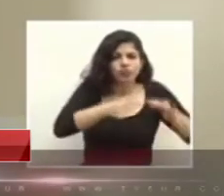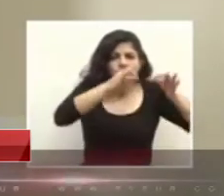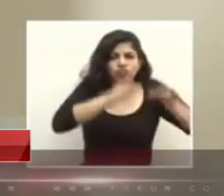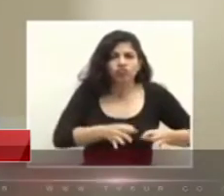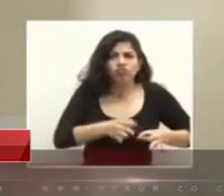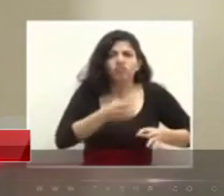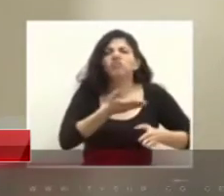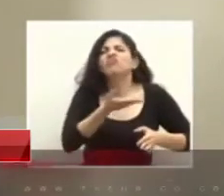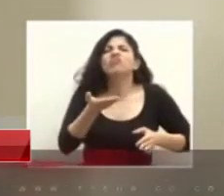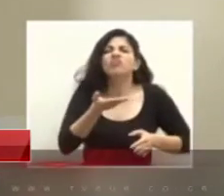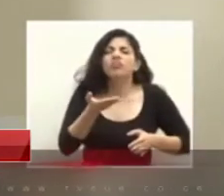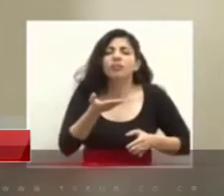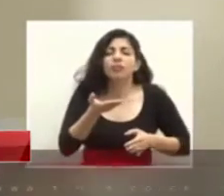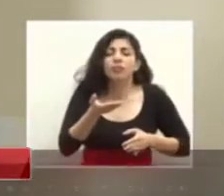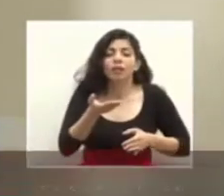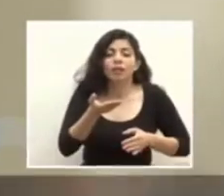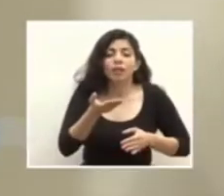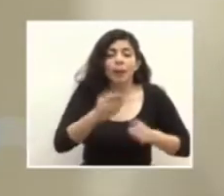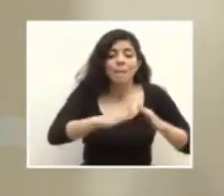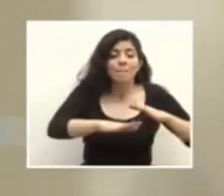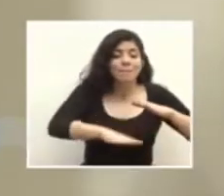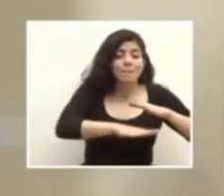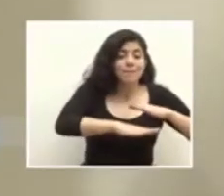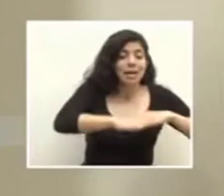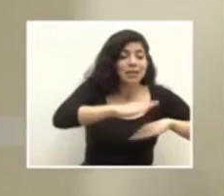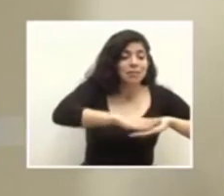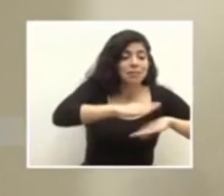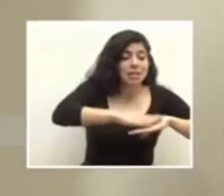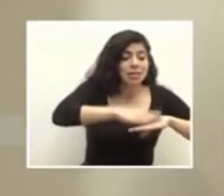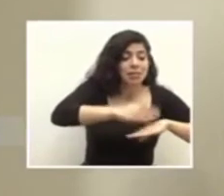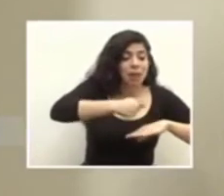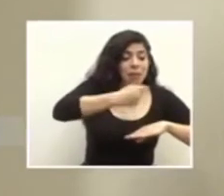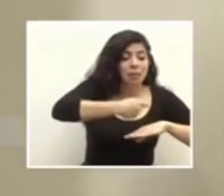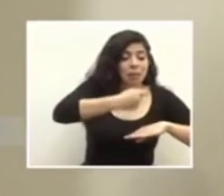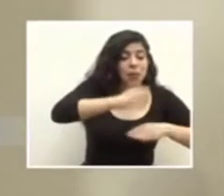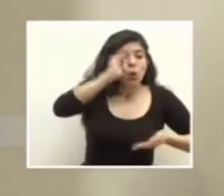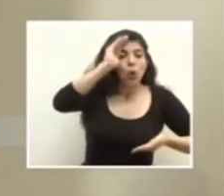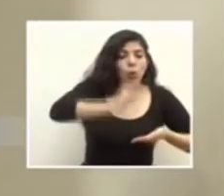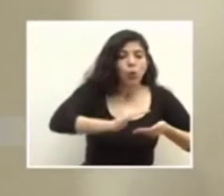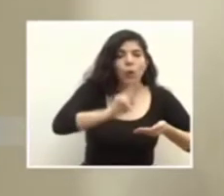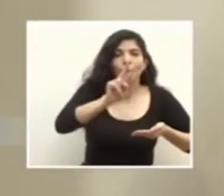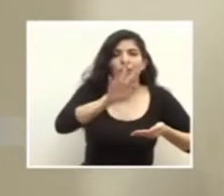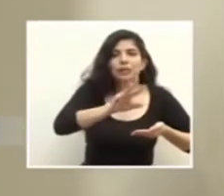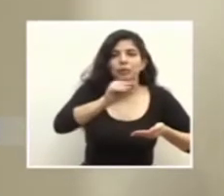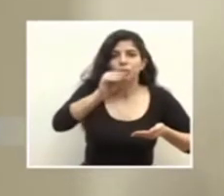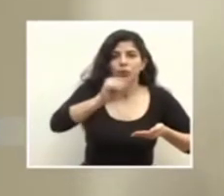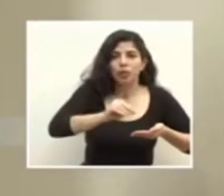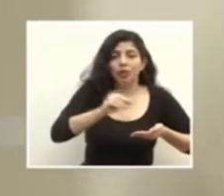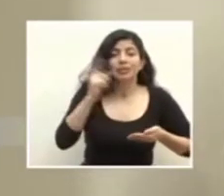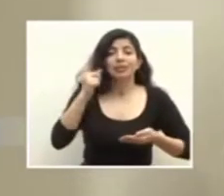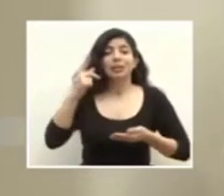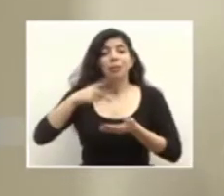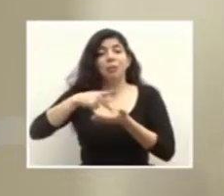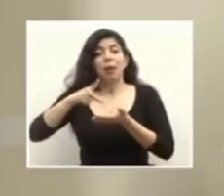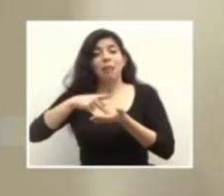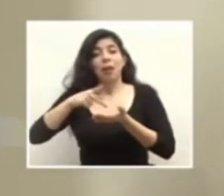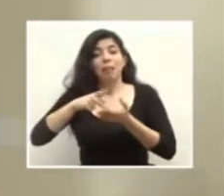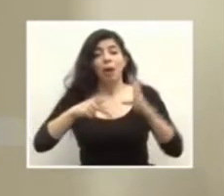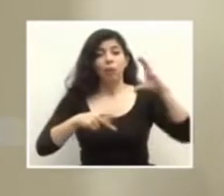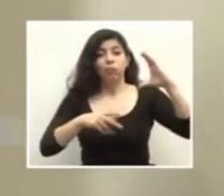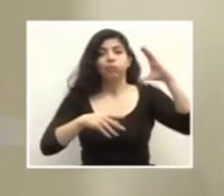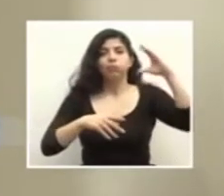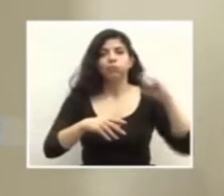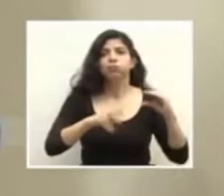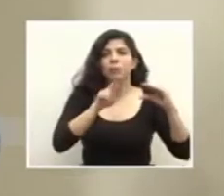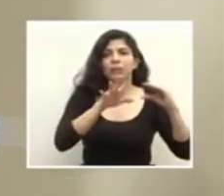de reducir la base mínima contributiva a un 25% de lo que normalmente es